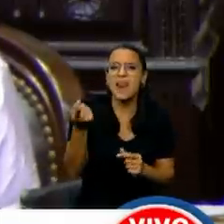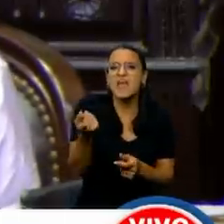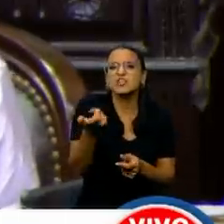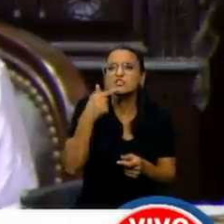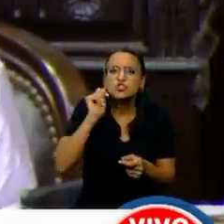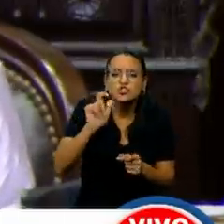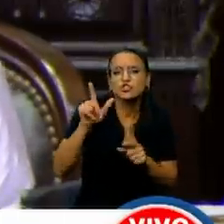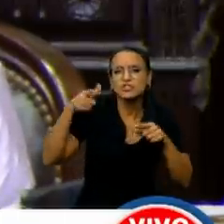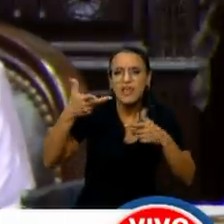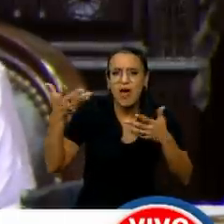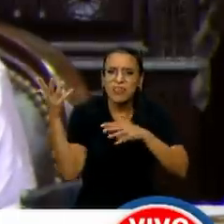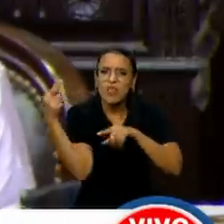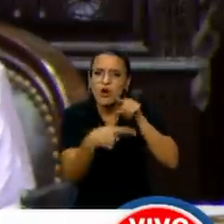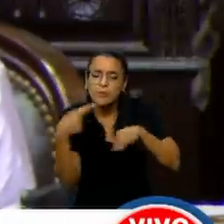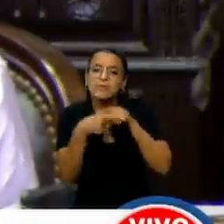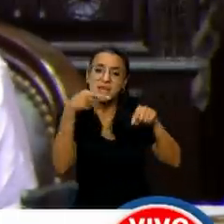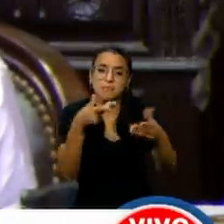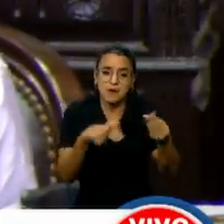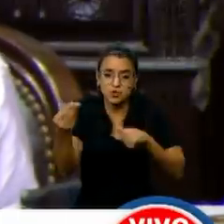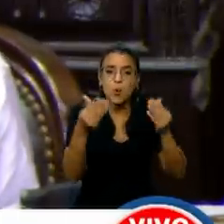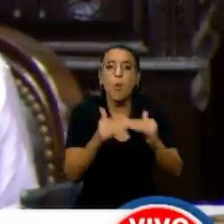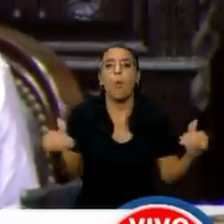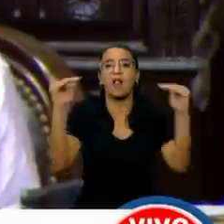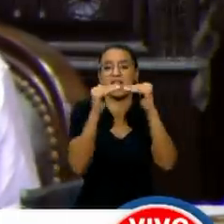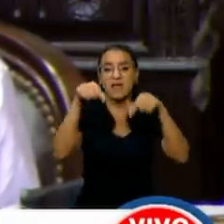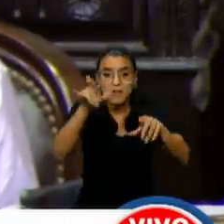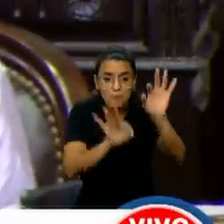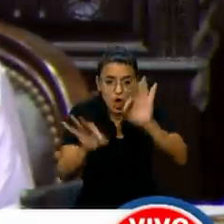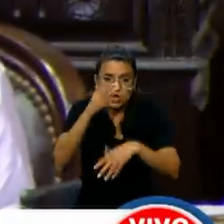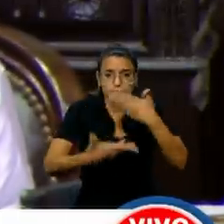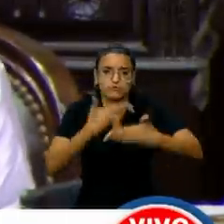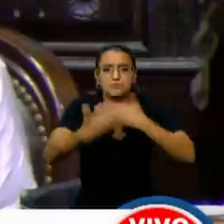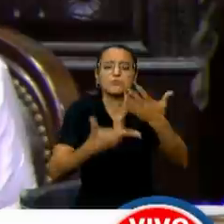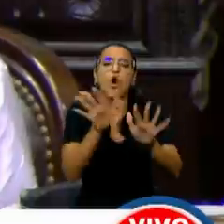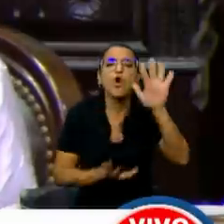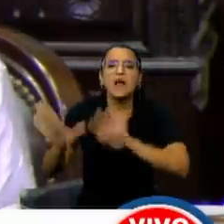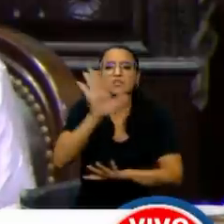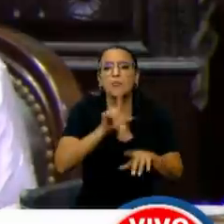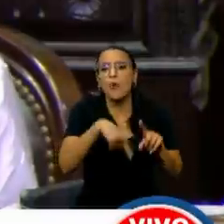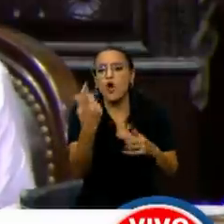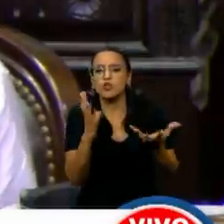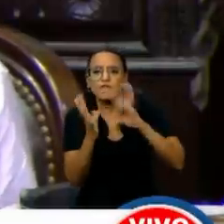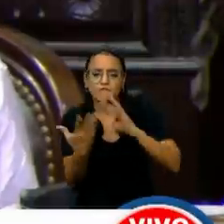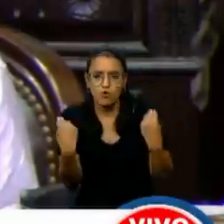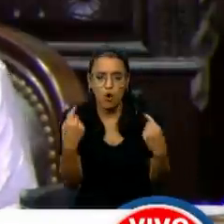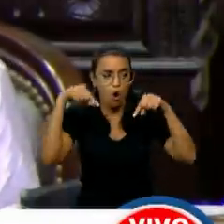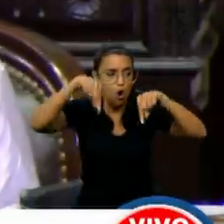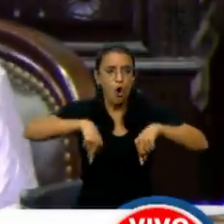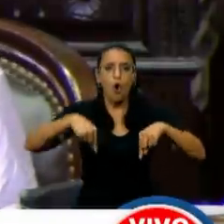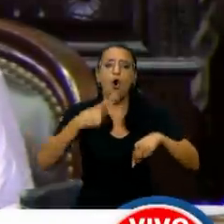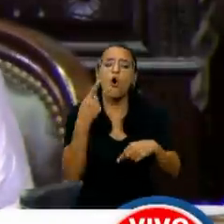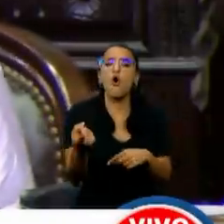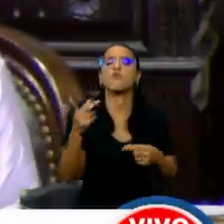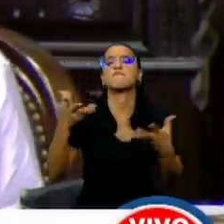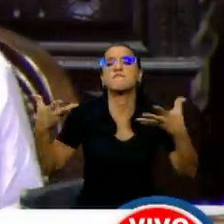eso nos habla este presupuesto de más igualdad este proyecto es la continuidad de nuestra organización por otros medios hoy el trans